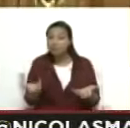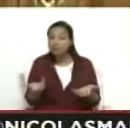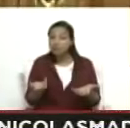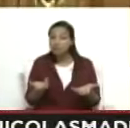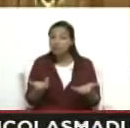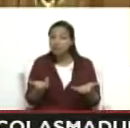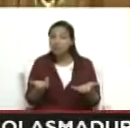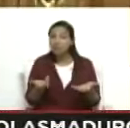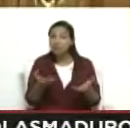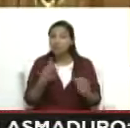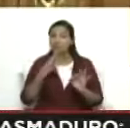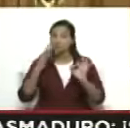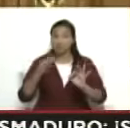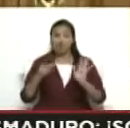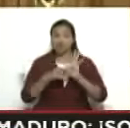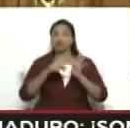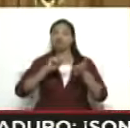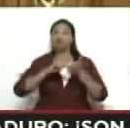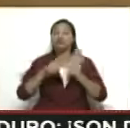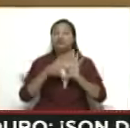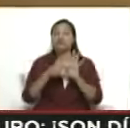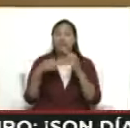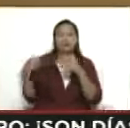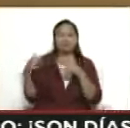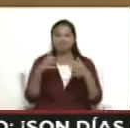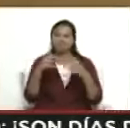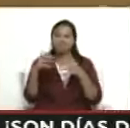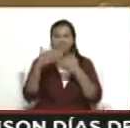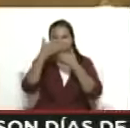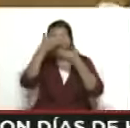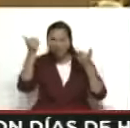Esto es lo más cercano a terrorismo.